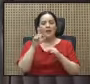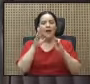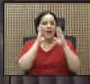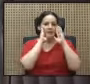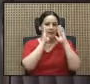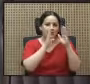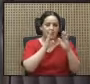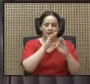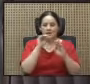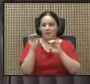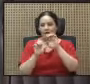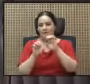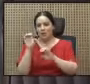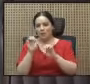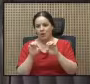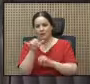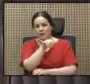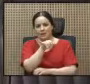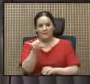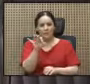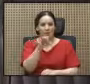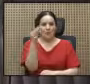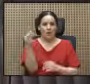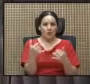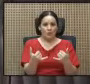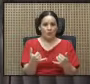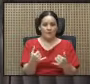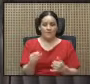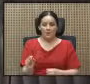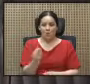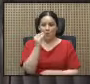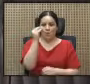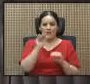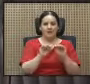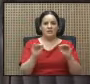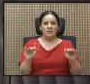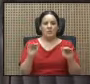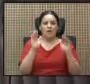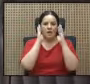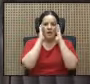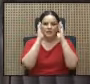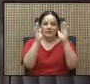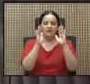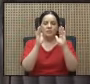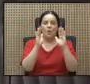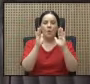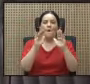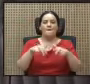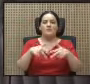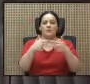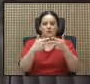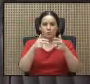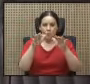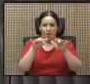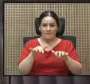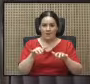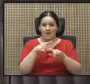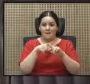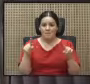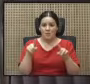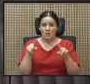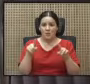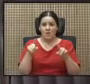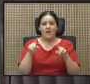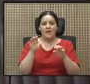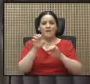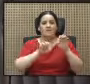Actualmente, los jóvenes y niños son atendidos virtualmente, pero son evaluados como si estuvieran físicamente en las